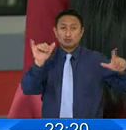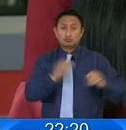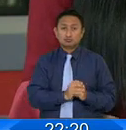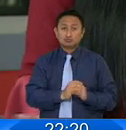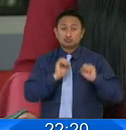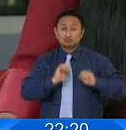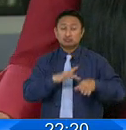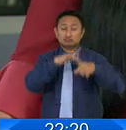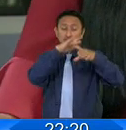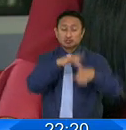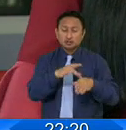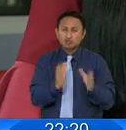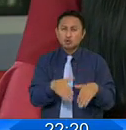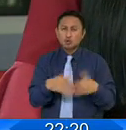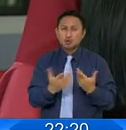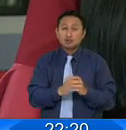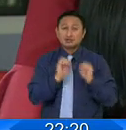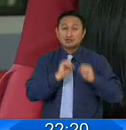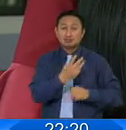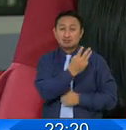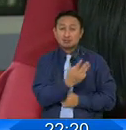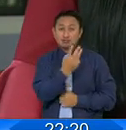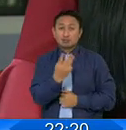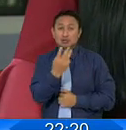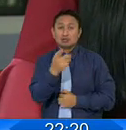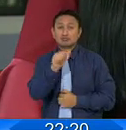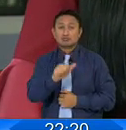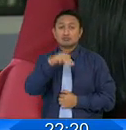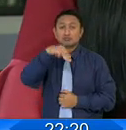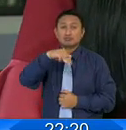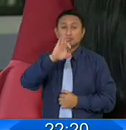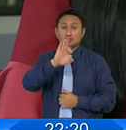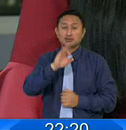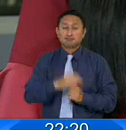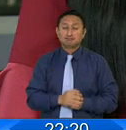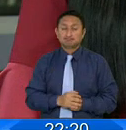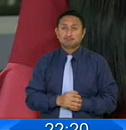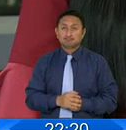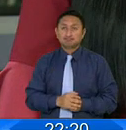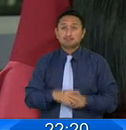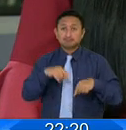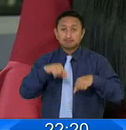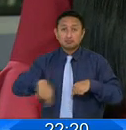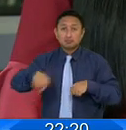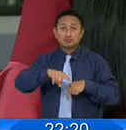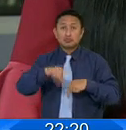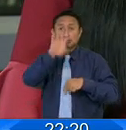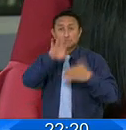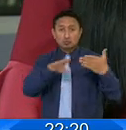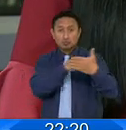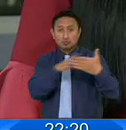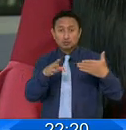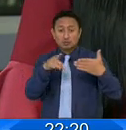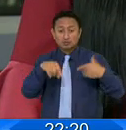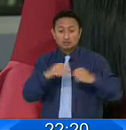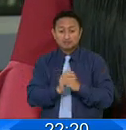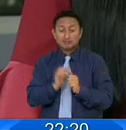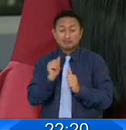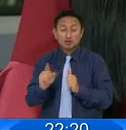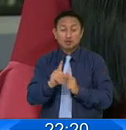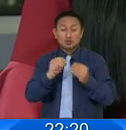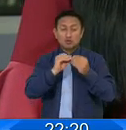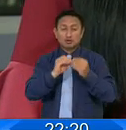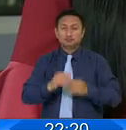Las citas se podrán agendar en la página web de la Agencia Metropolitana de Tránsito, de acuerdo al cronograma de